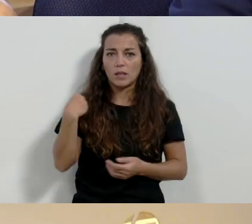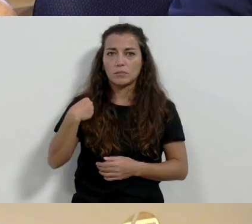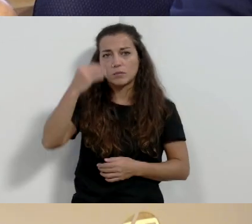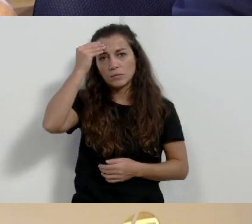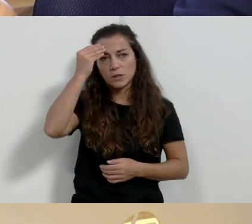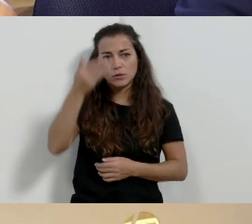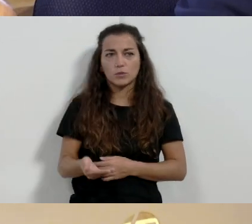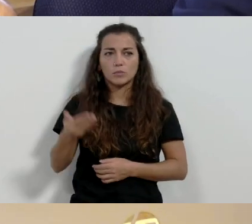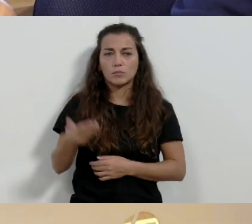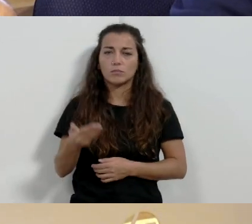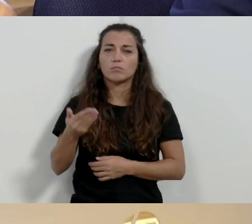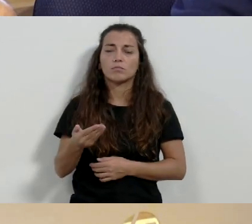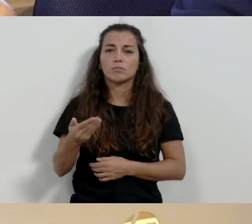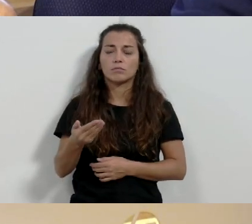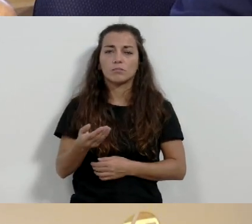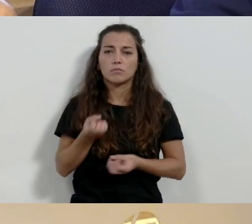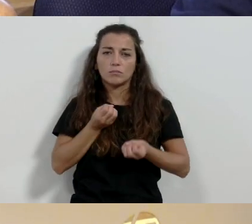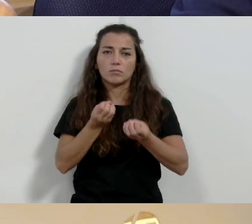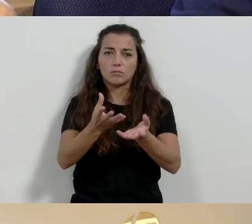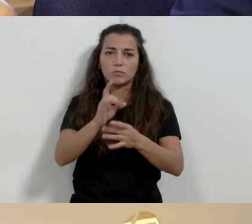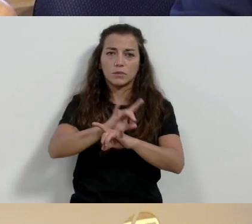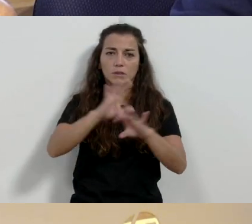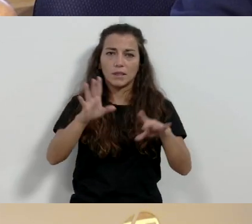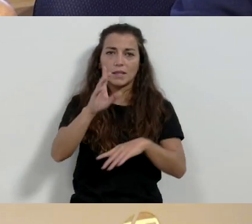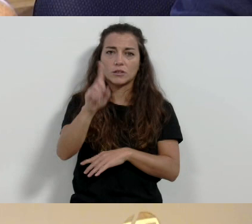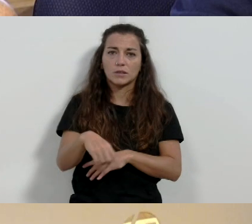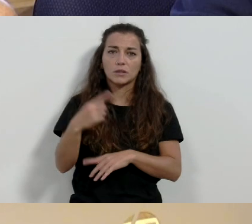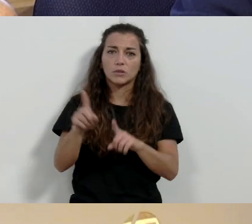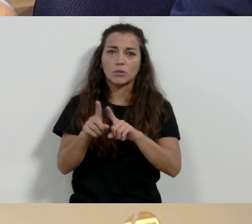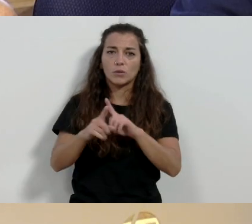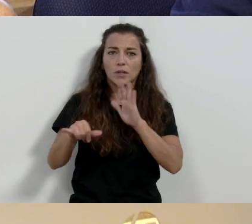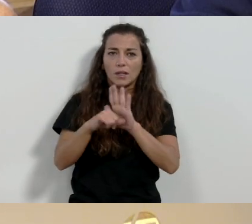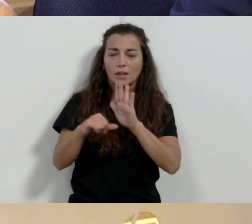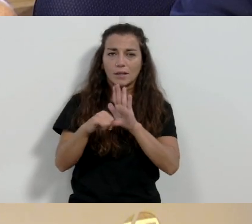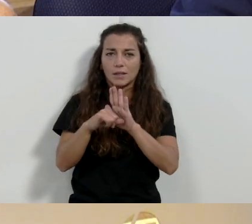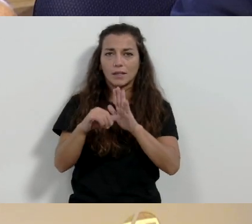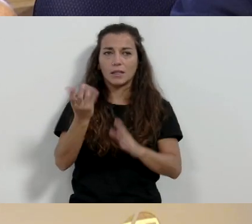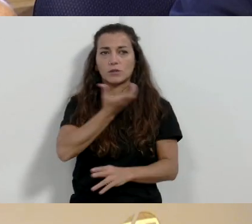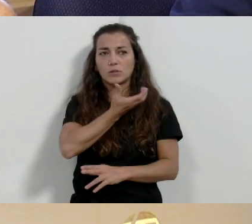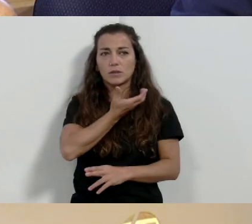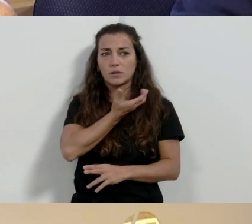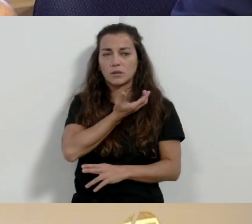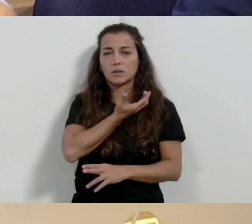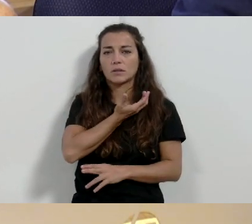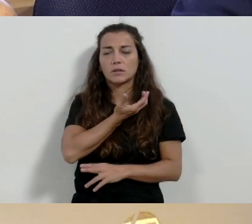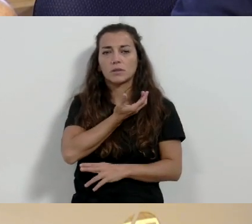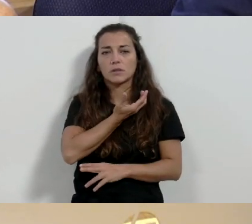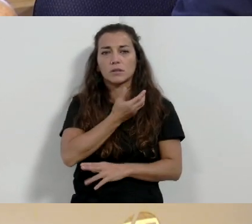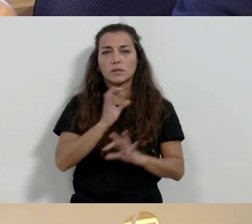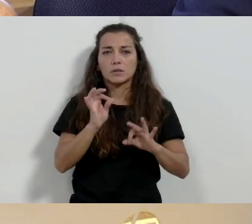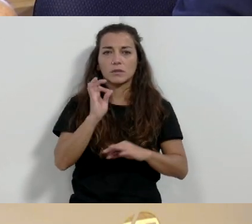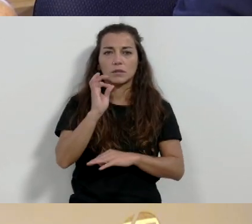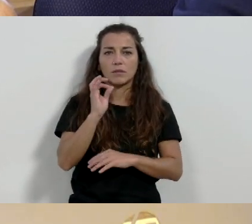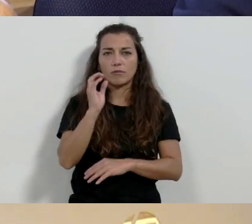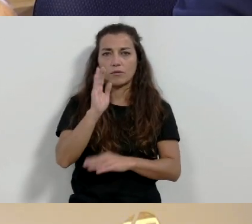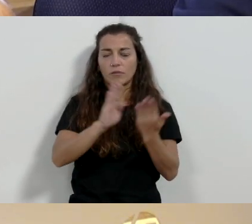Y que sirva también un poco para acercar el ayuntamiento también a sus vecinos. Hablábamos de esos regalos que pueden ser comestibles, que pueden